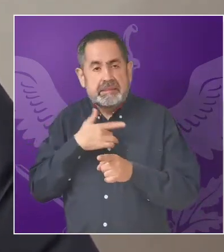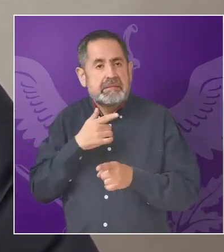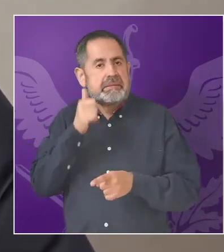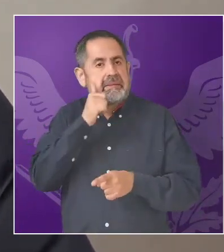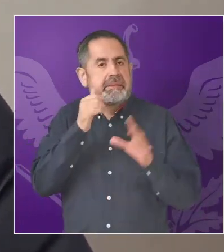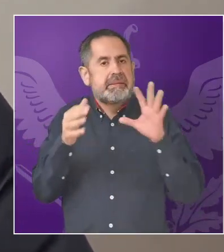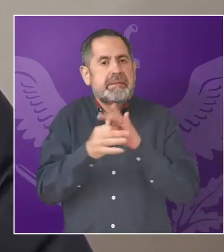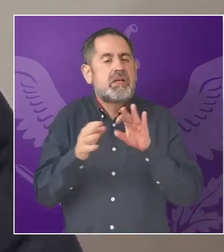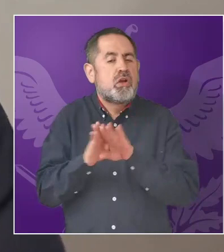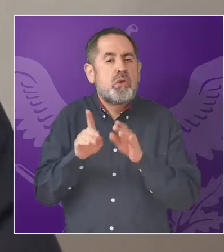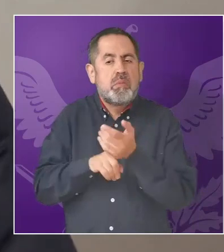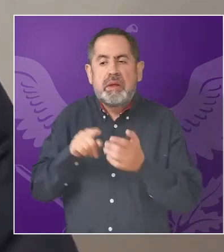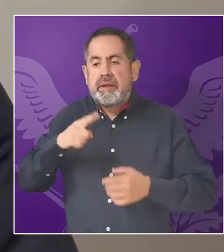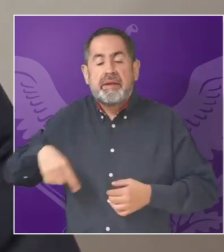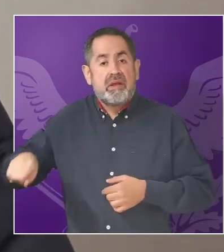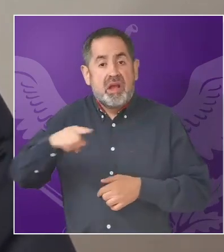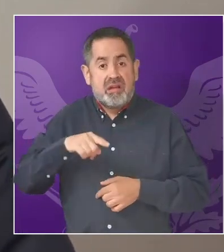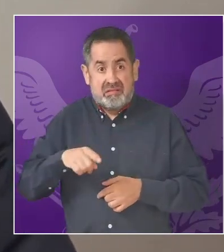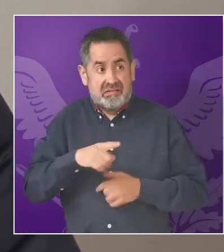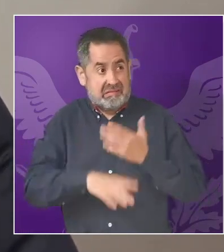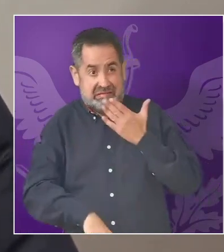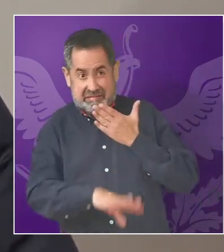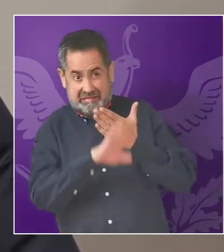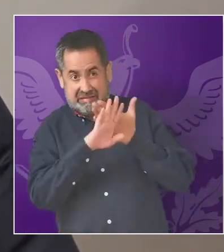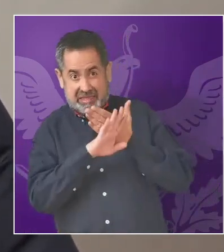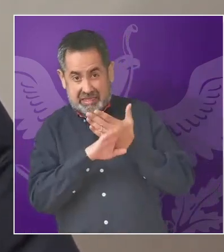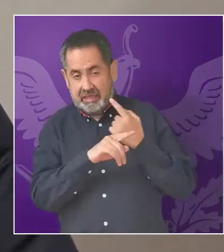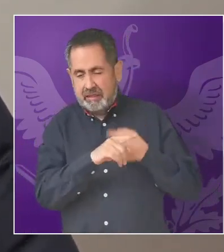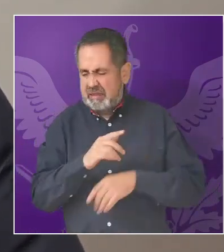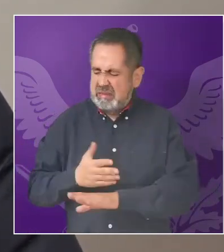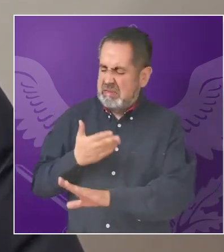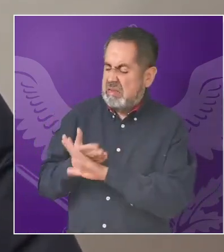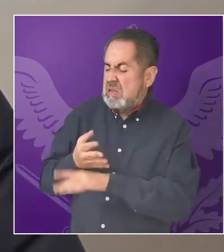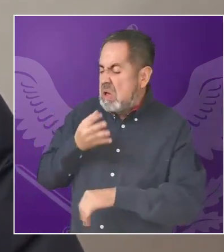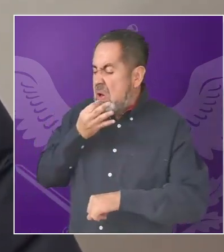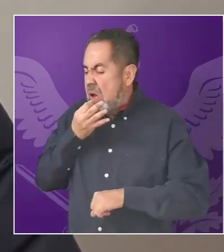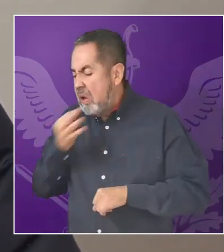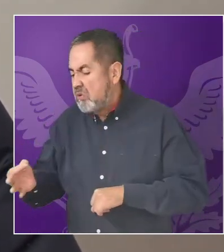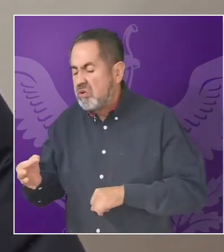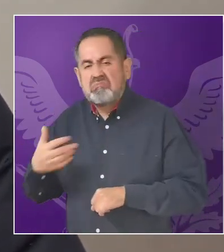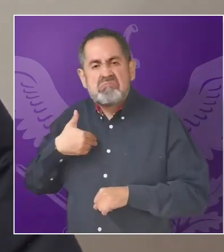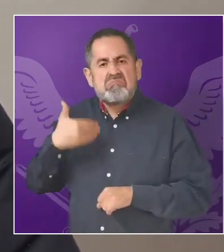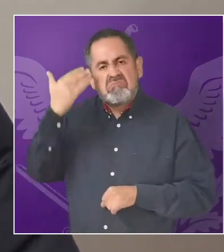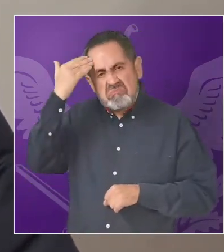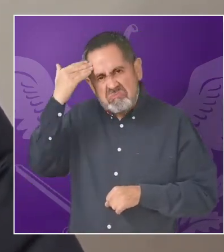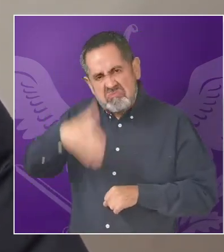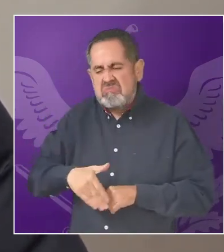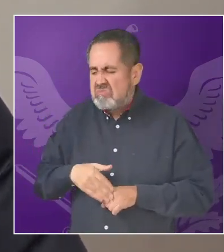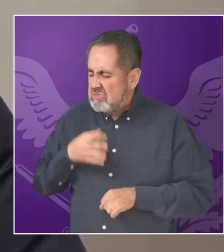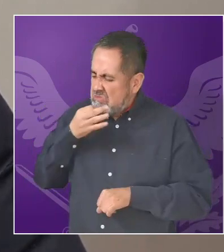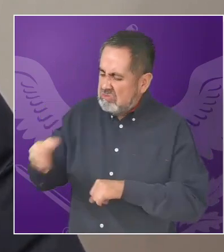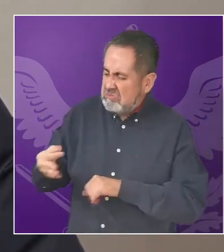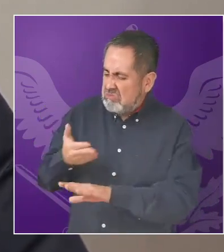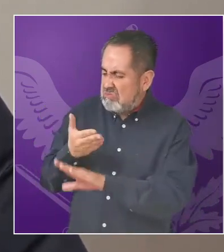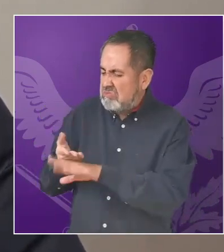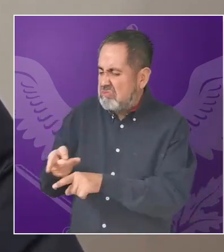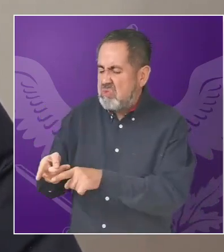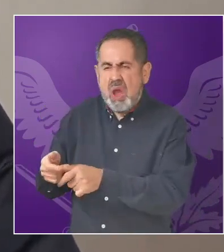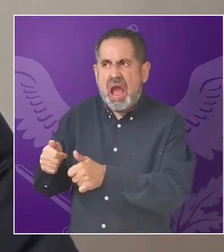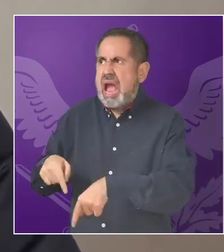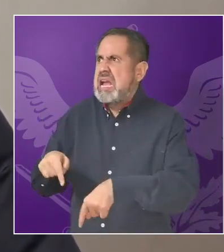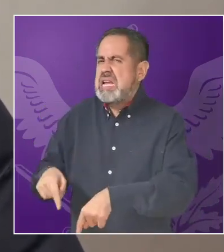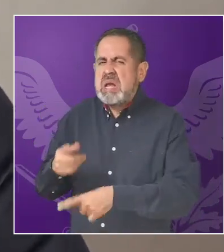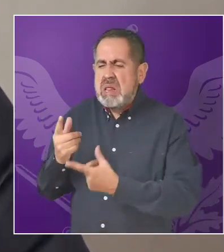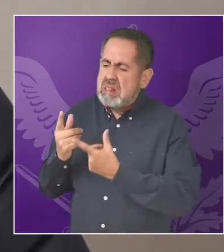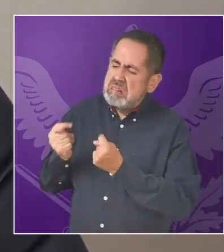Algunas de las que puedo recordar ahora están relacionadas en cómo el agresor nos hace saber que sabe